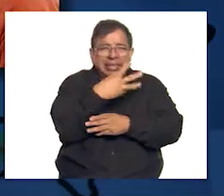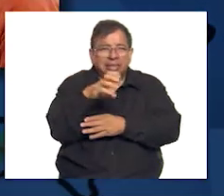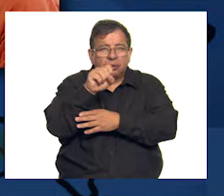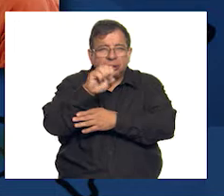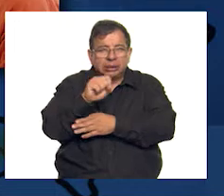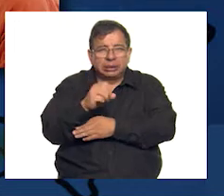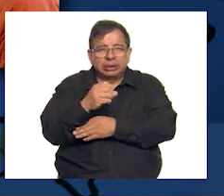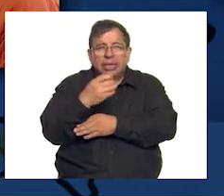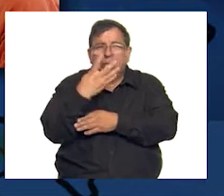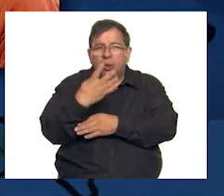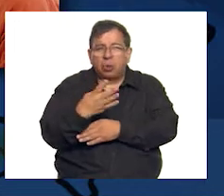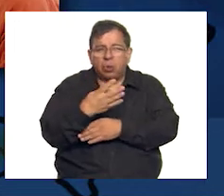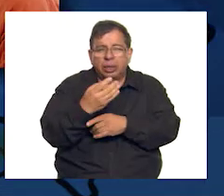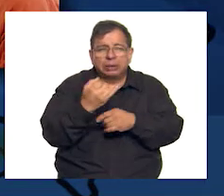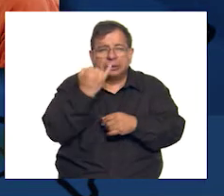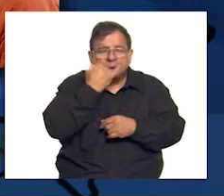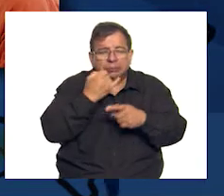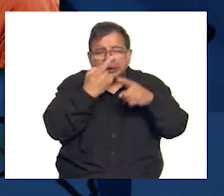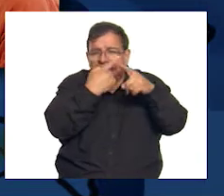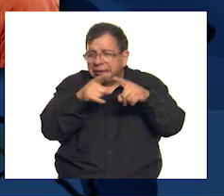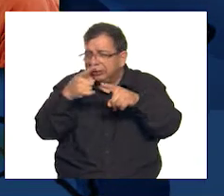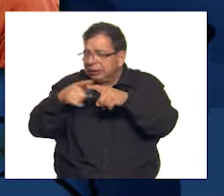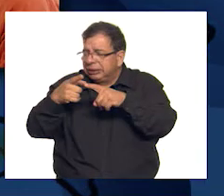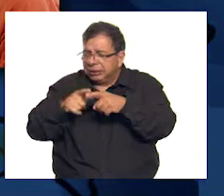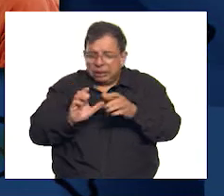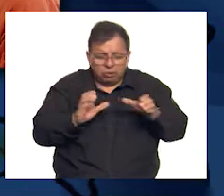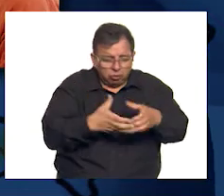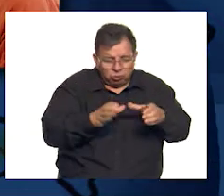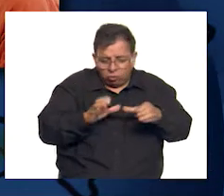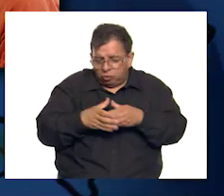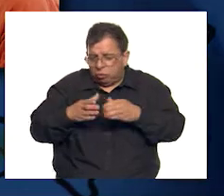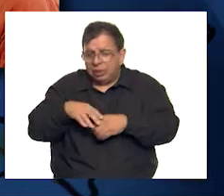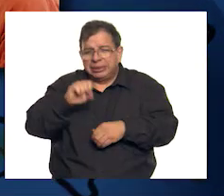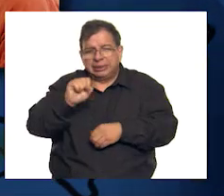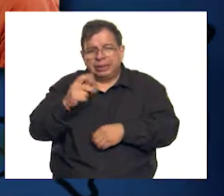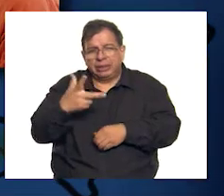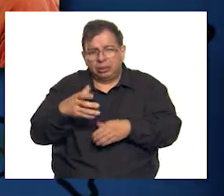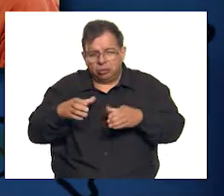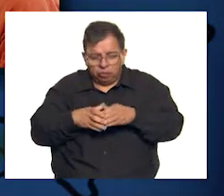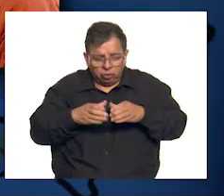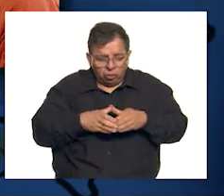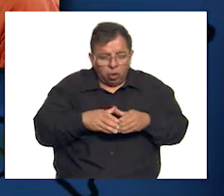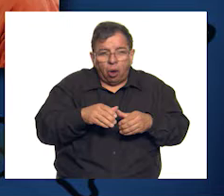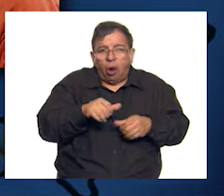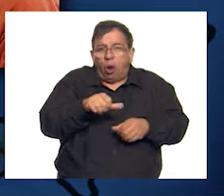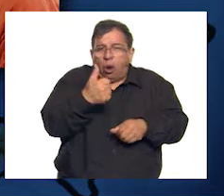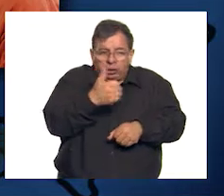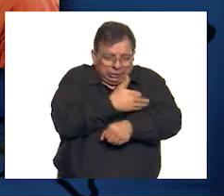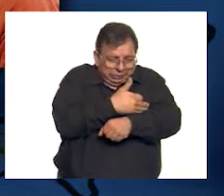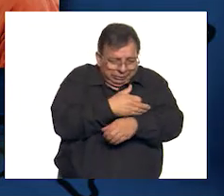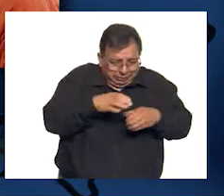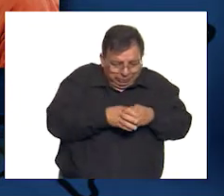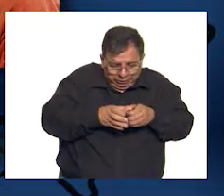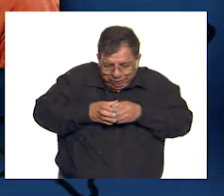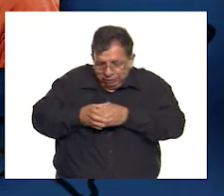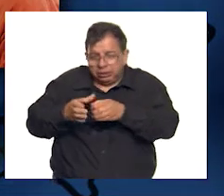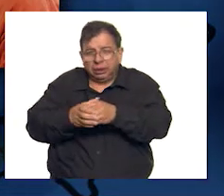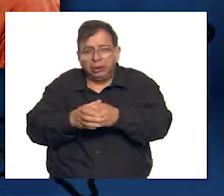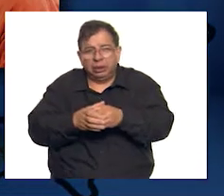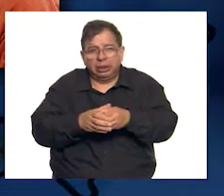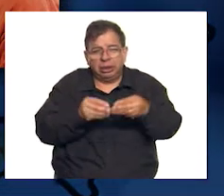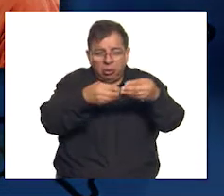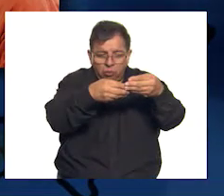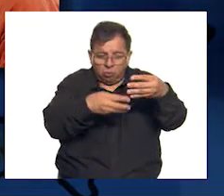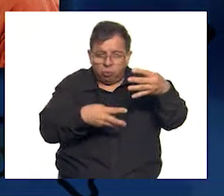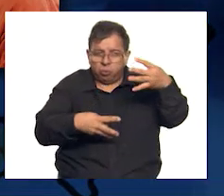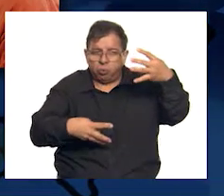364 variantes lingüísticas, agrupadas en 68 agrupaciones lingüísticas y 11 familias lingüísticas. De acuerdo con el Catálogo